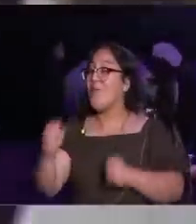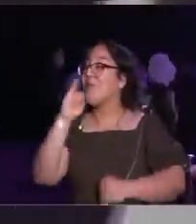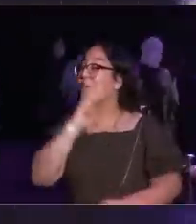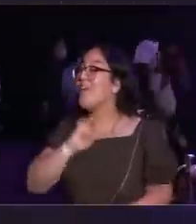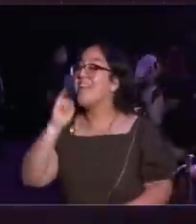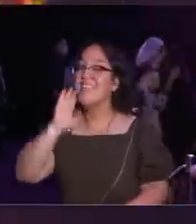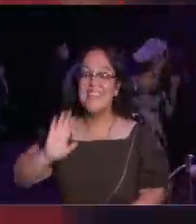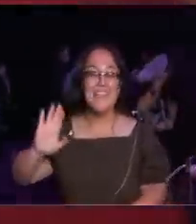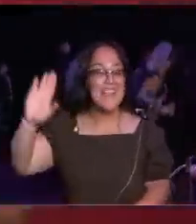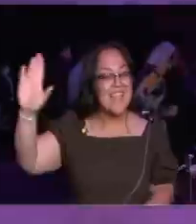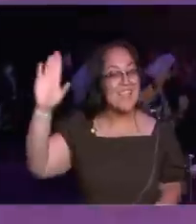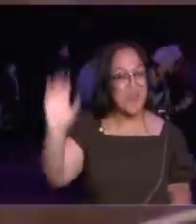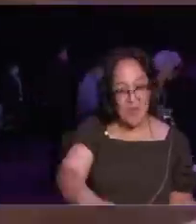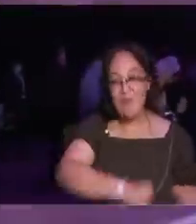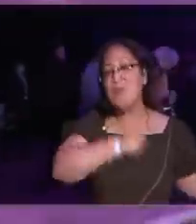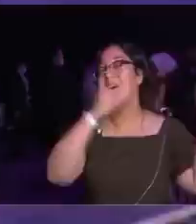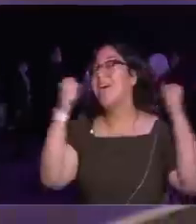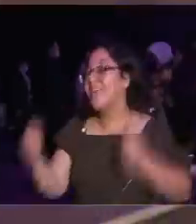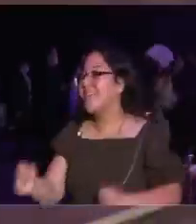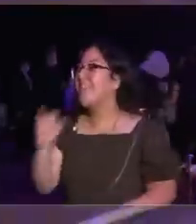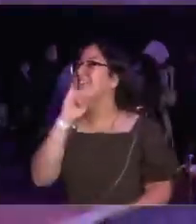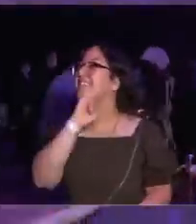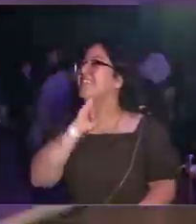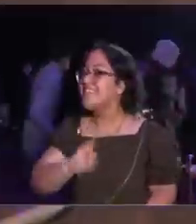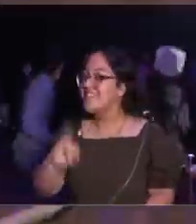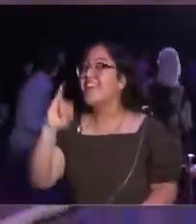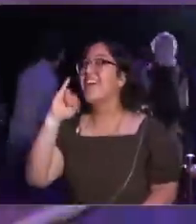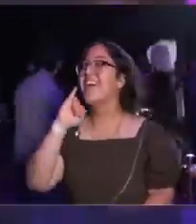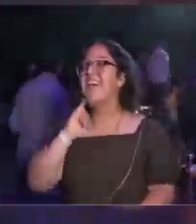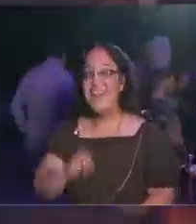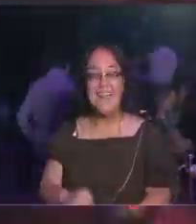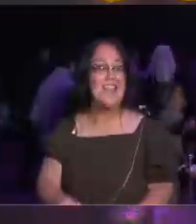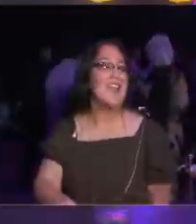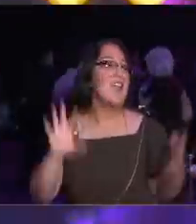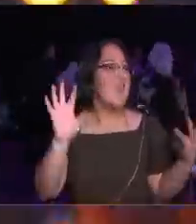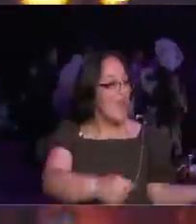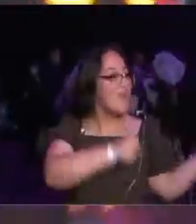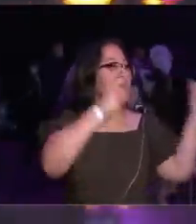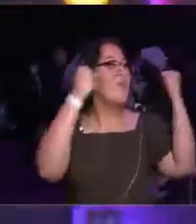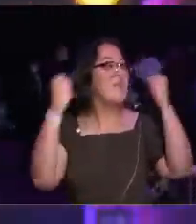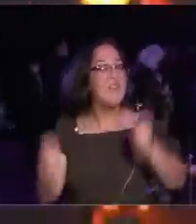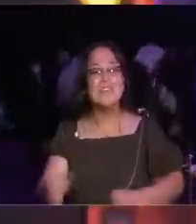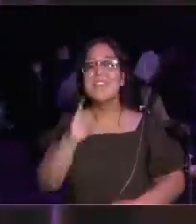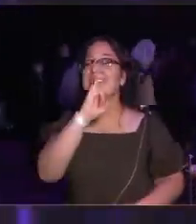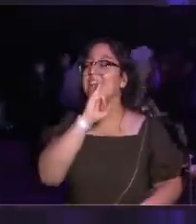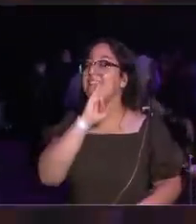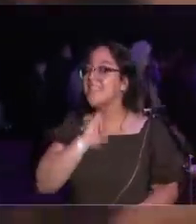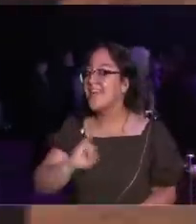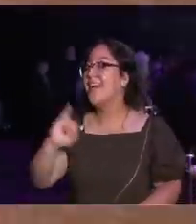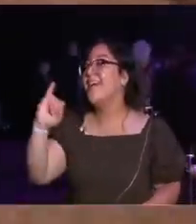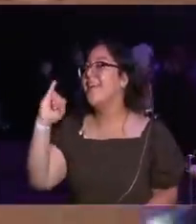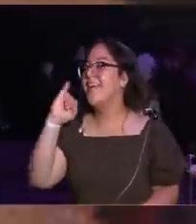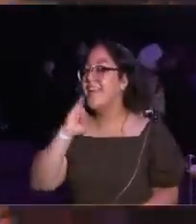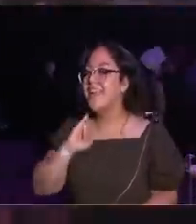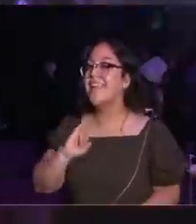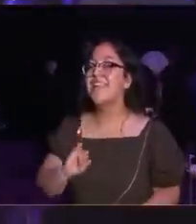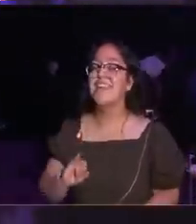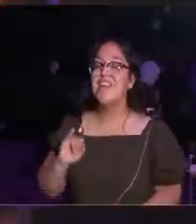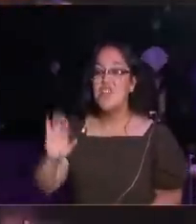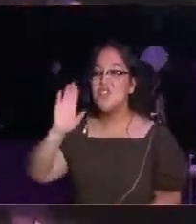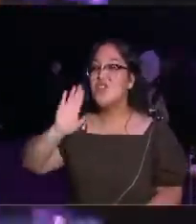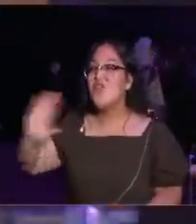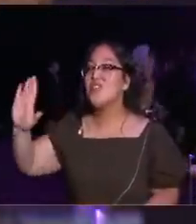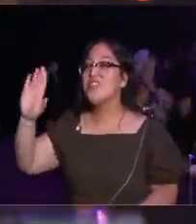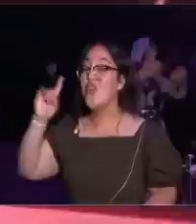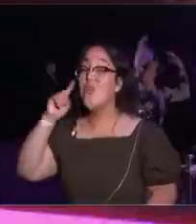de Israel, Él es el poderoso de Israel, Él es el poderoso, el poderoso de Israel.